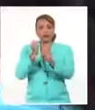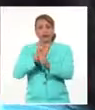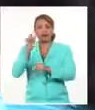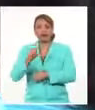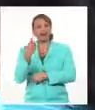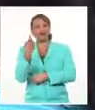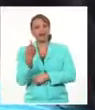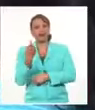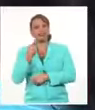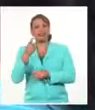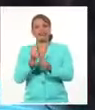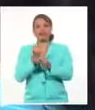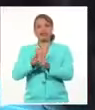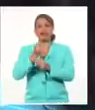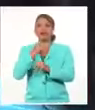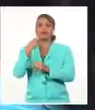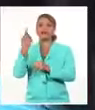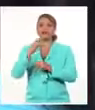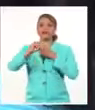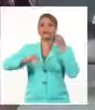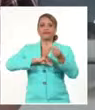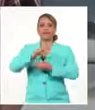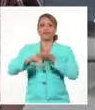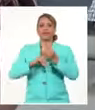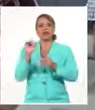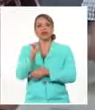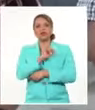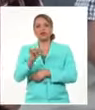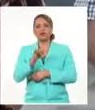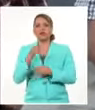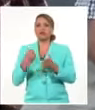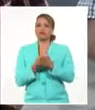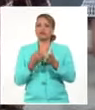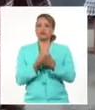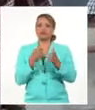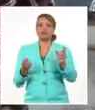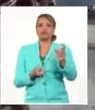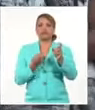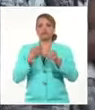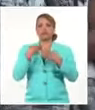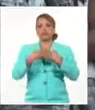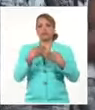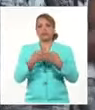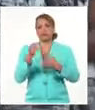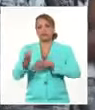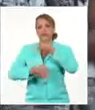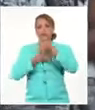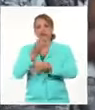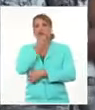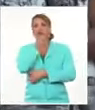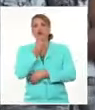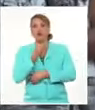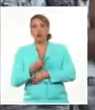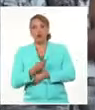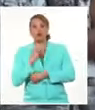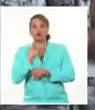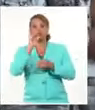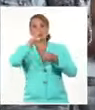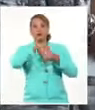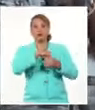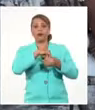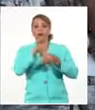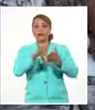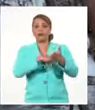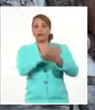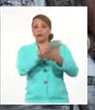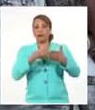que posibiliten su reemplazo figuran también entre los grandes retos de la empresa. No obstante, los jóvenes que se han incorporado a su